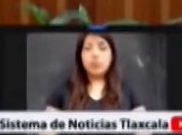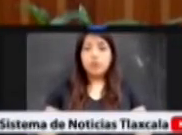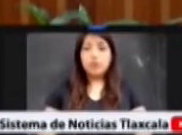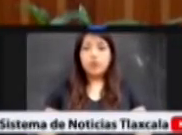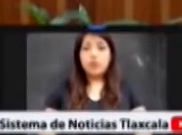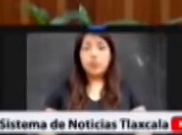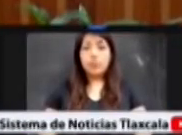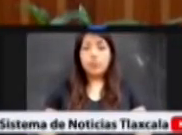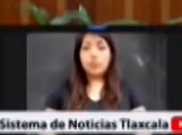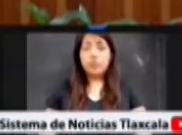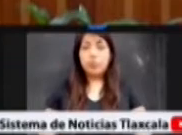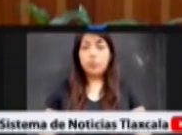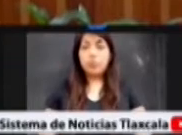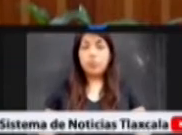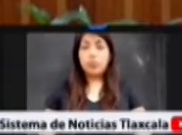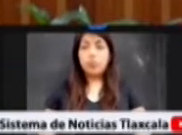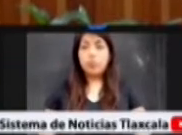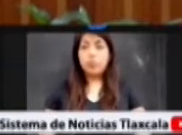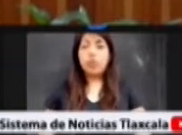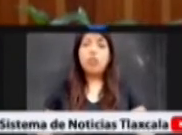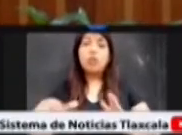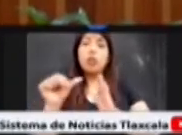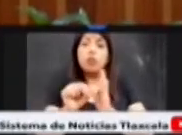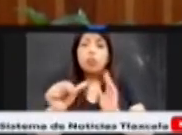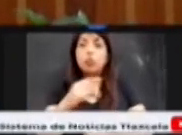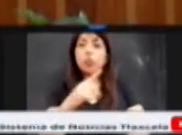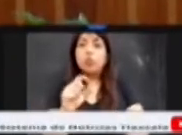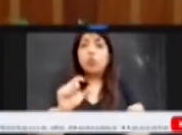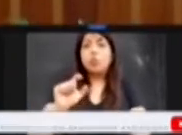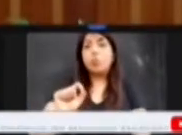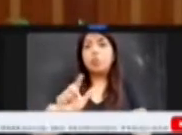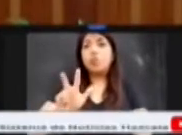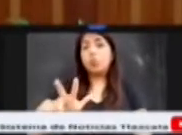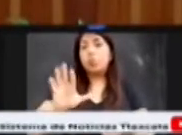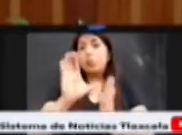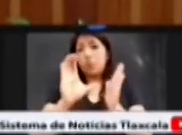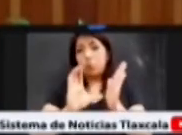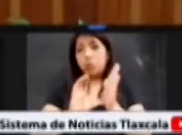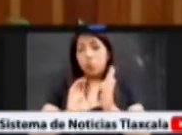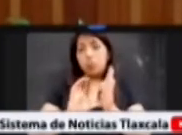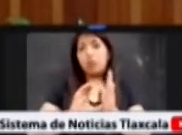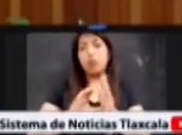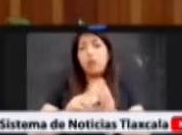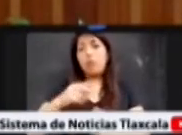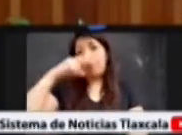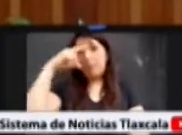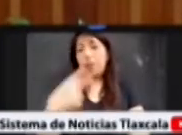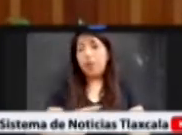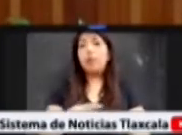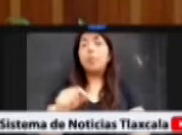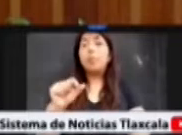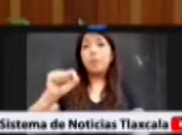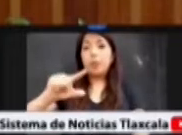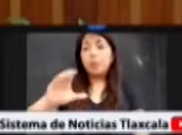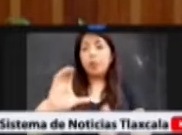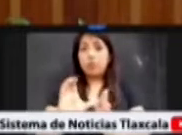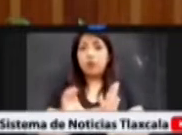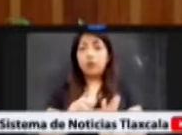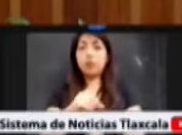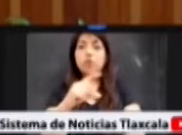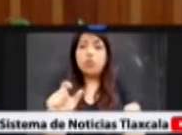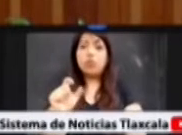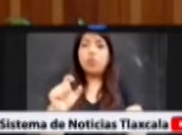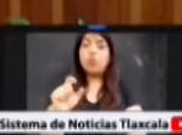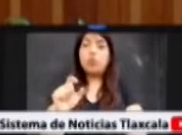Con fundamento en lo dispuesto por el artículo 128 de la Constitución Política de los Estados Unidos Mexicanos y 116 de la